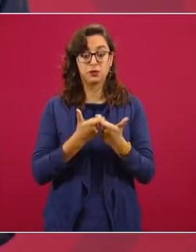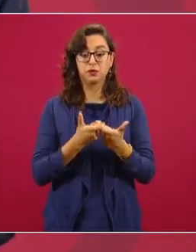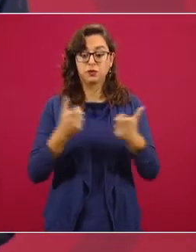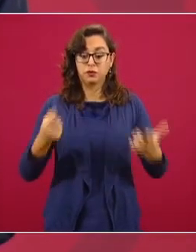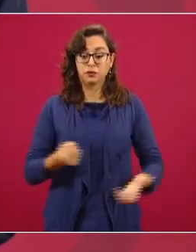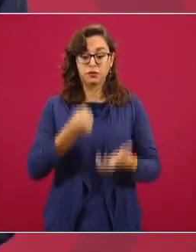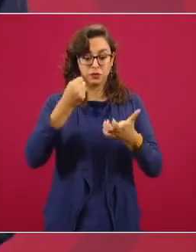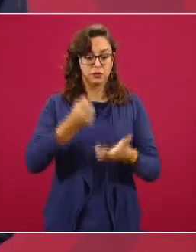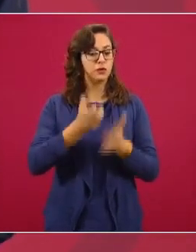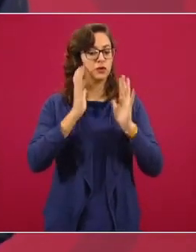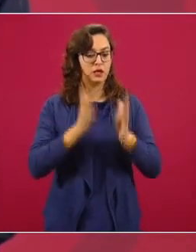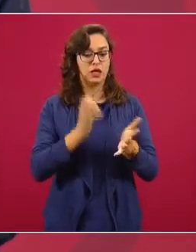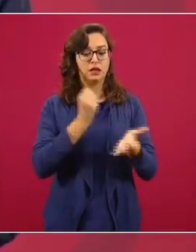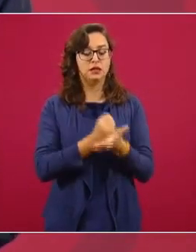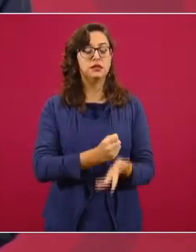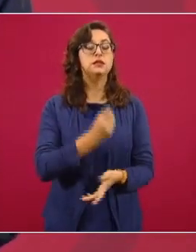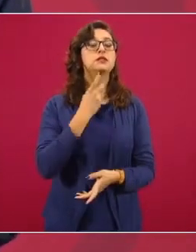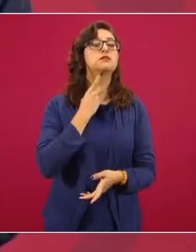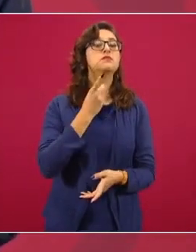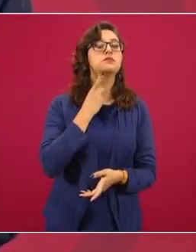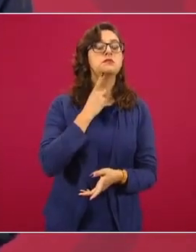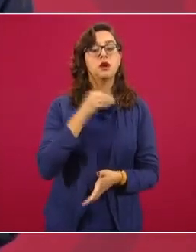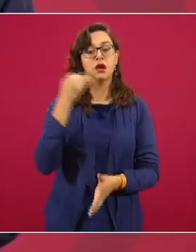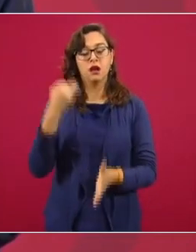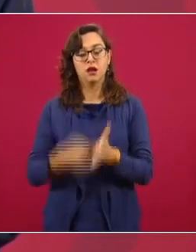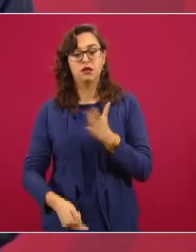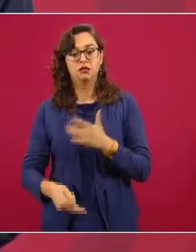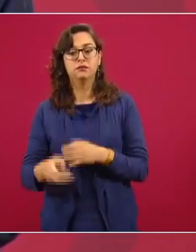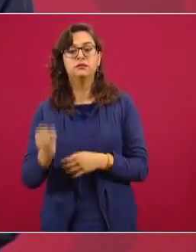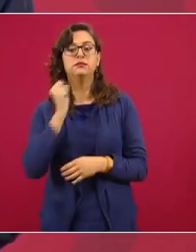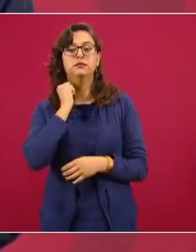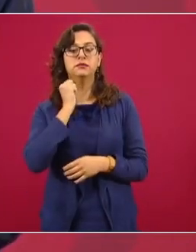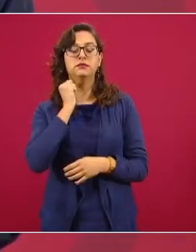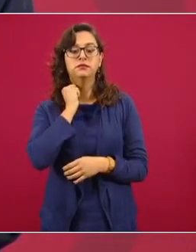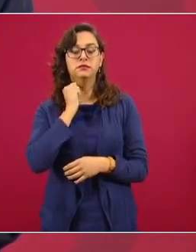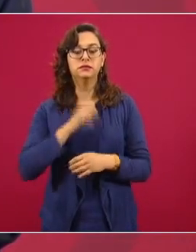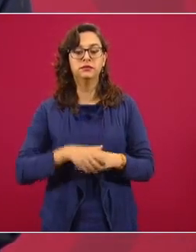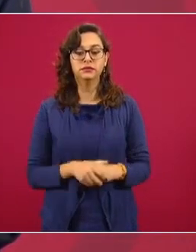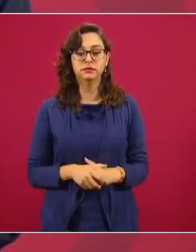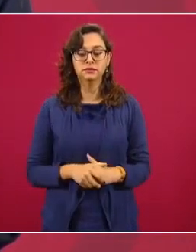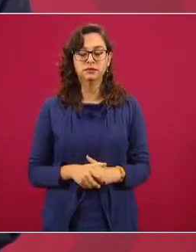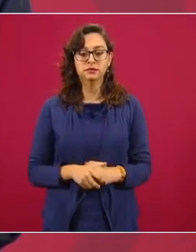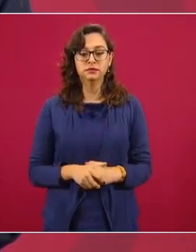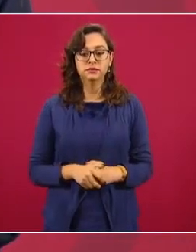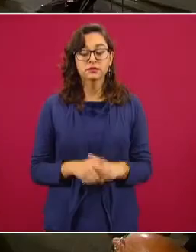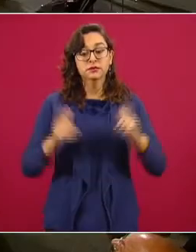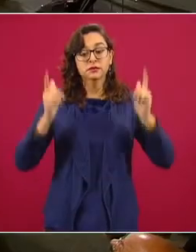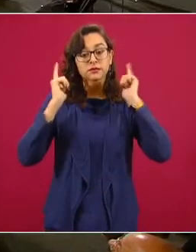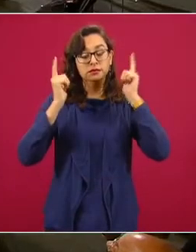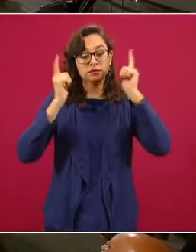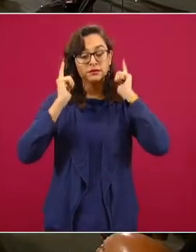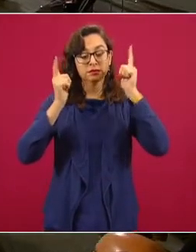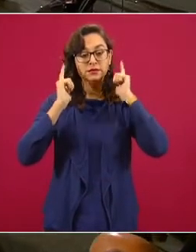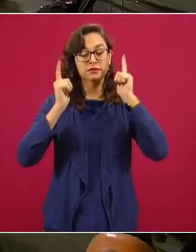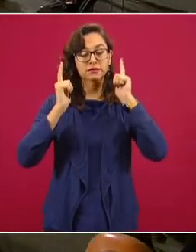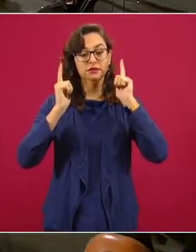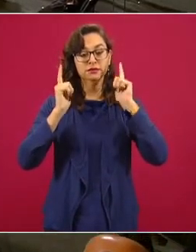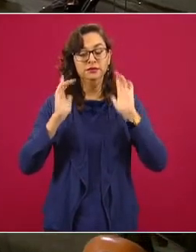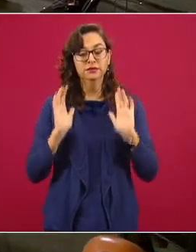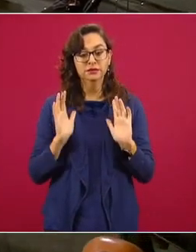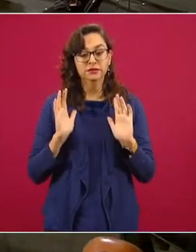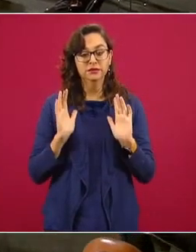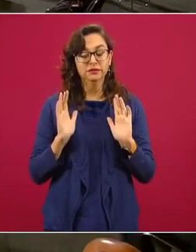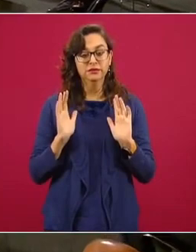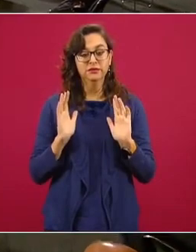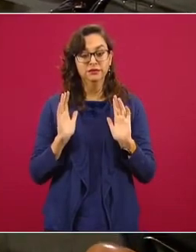de Diputados, y falta que se apruebe en la Cámara de Senadores. Espero que